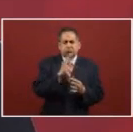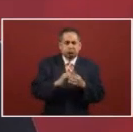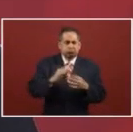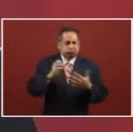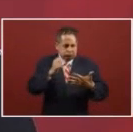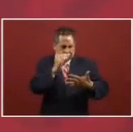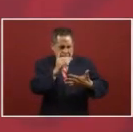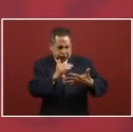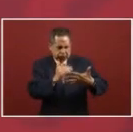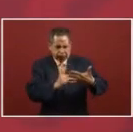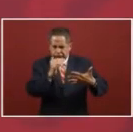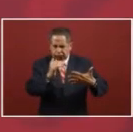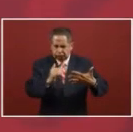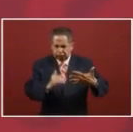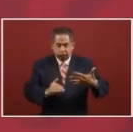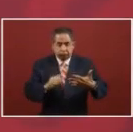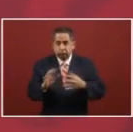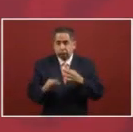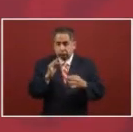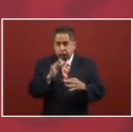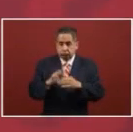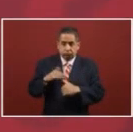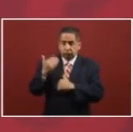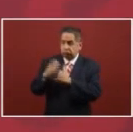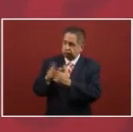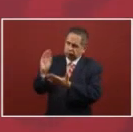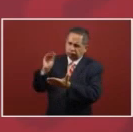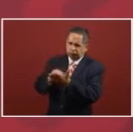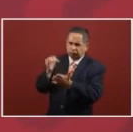borradores para la aplicación